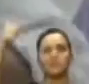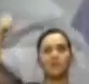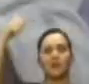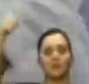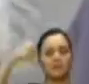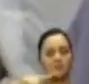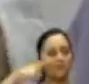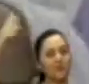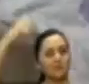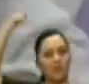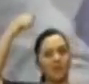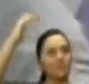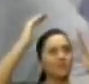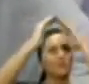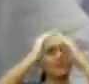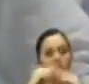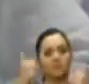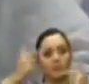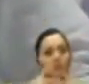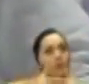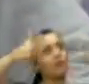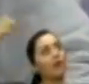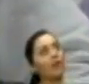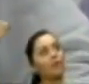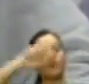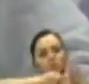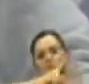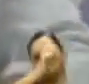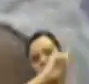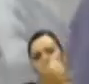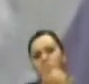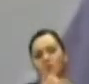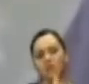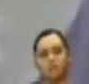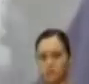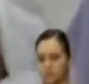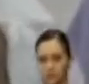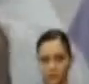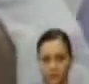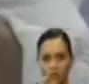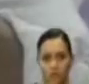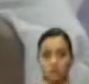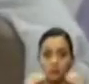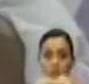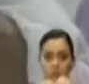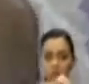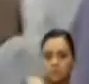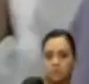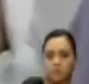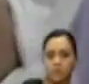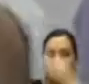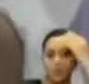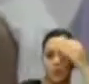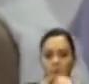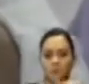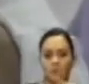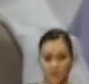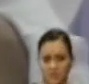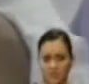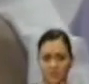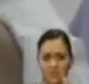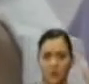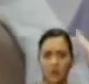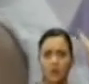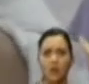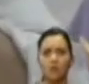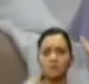es mucho frente a la nada, y mantienen clientelismo político. A esto se están oponiendo, pero